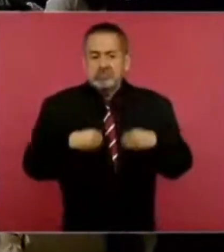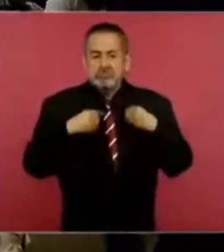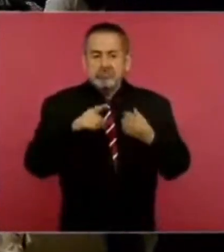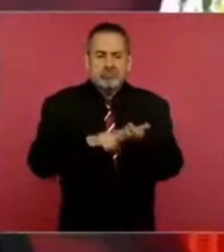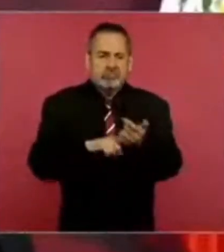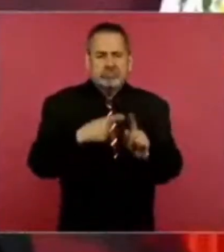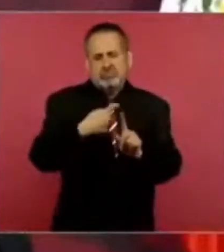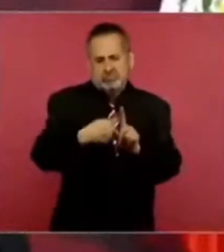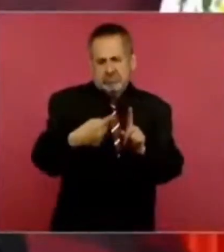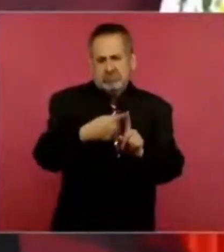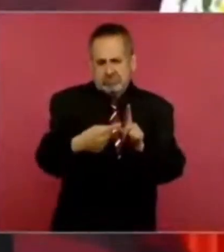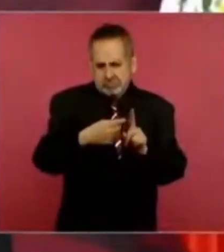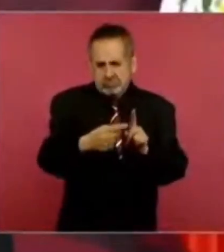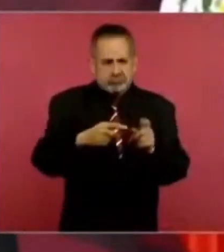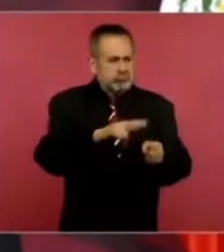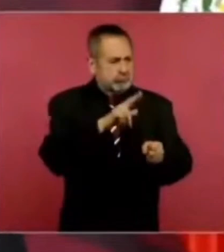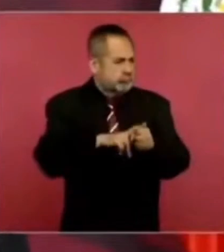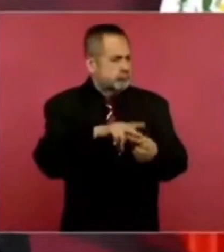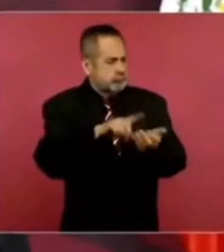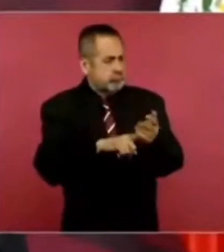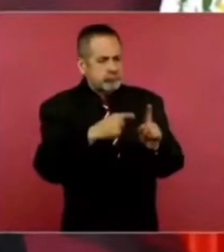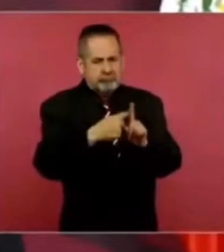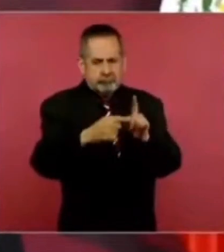clase media,